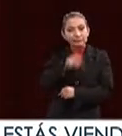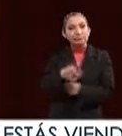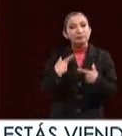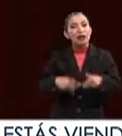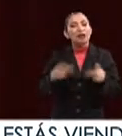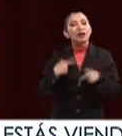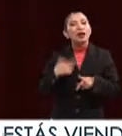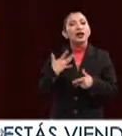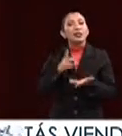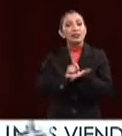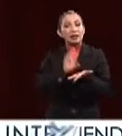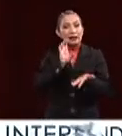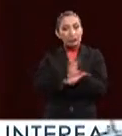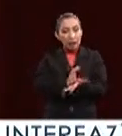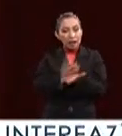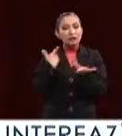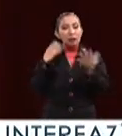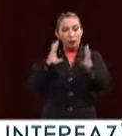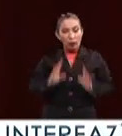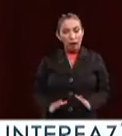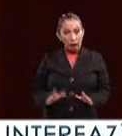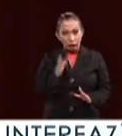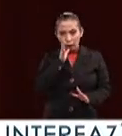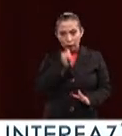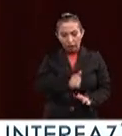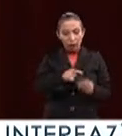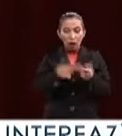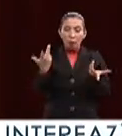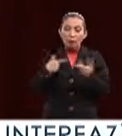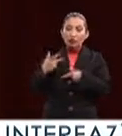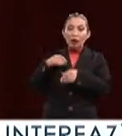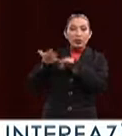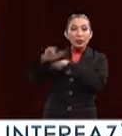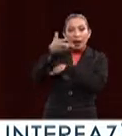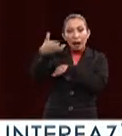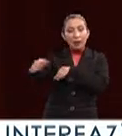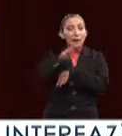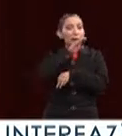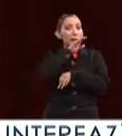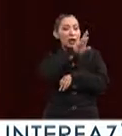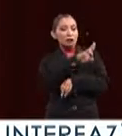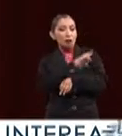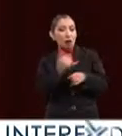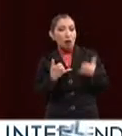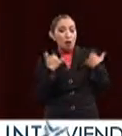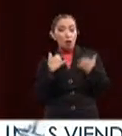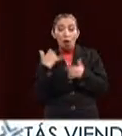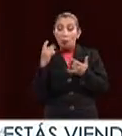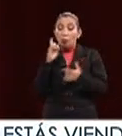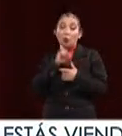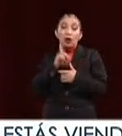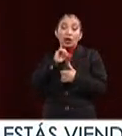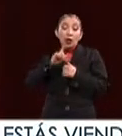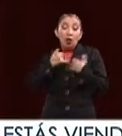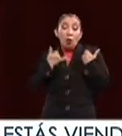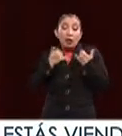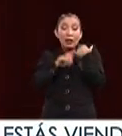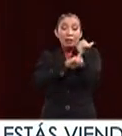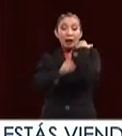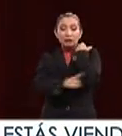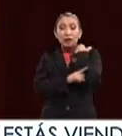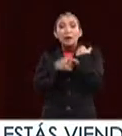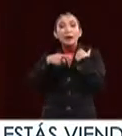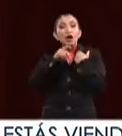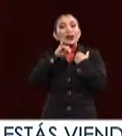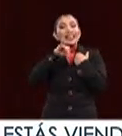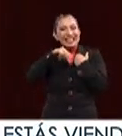a personas que tienen discapacidades motoras, a jornaleros, a madres jóvenes y jóvenes embarazadas, pero también el